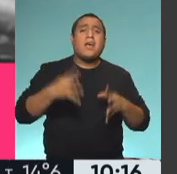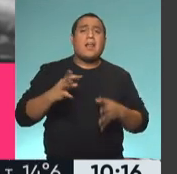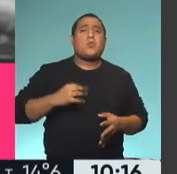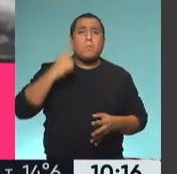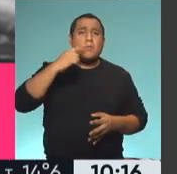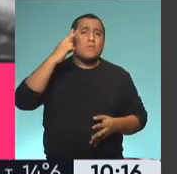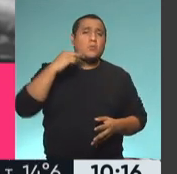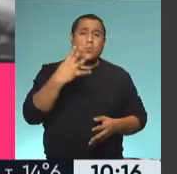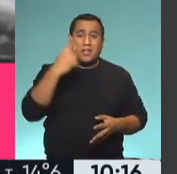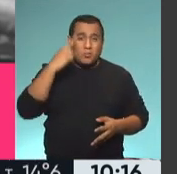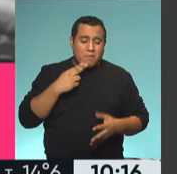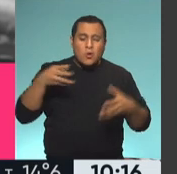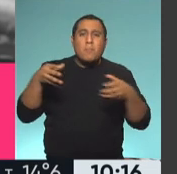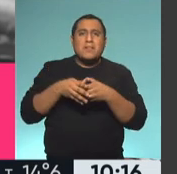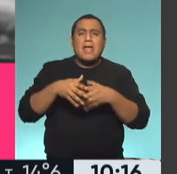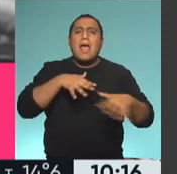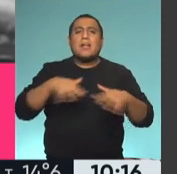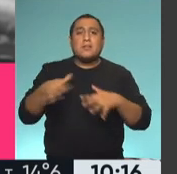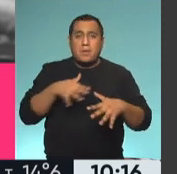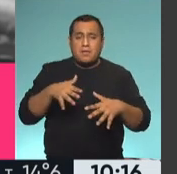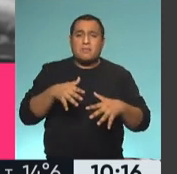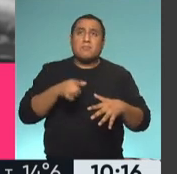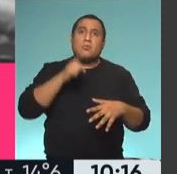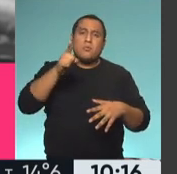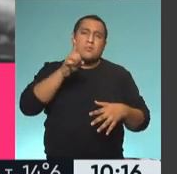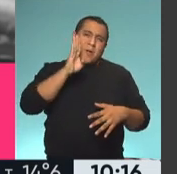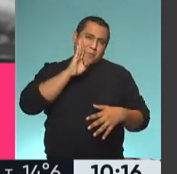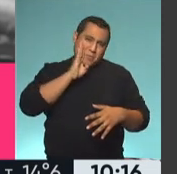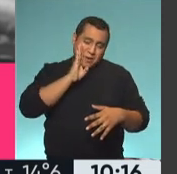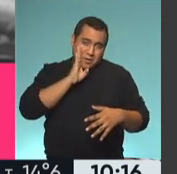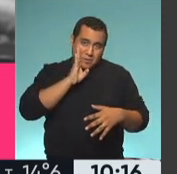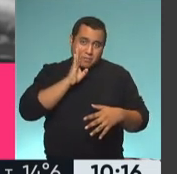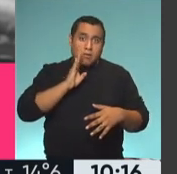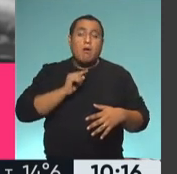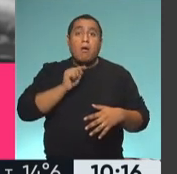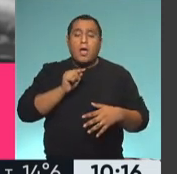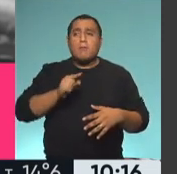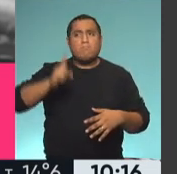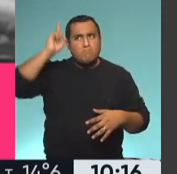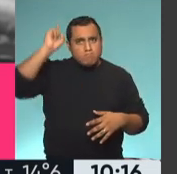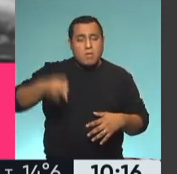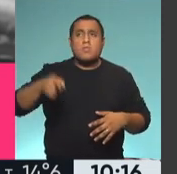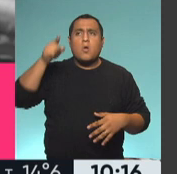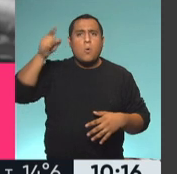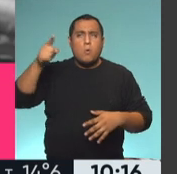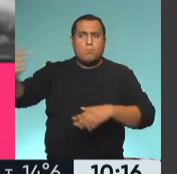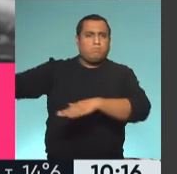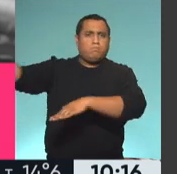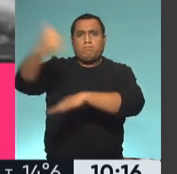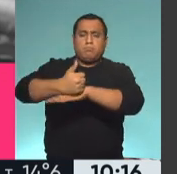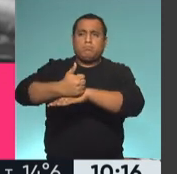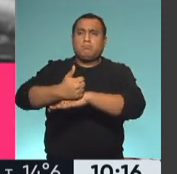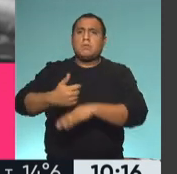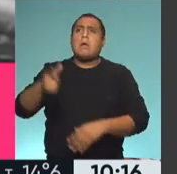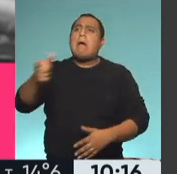1949, el Comité de Actividades Antinorteamericanas lo obligó a comparecer para que respondiera sobre